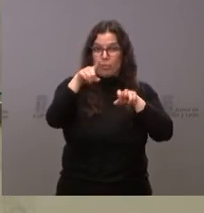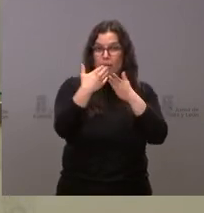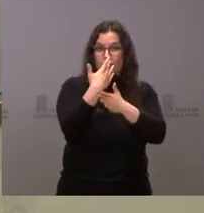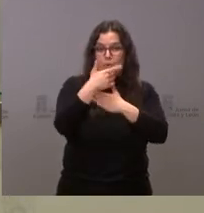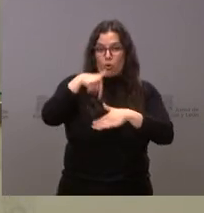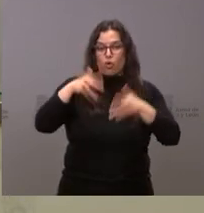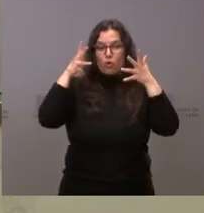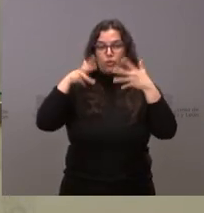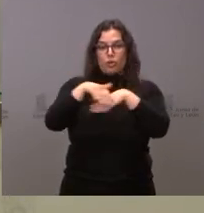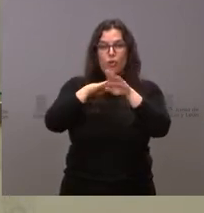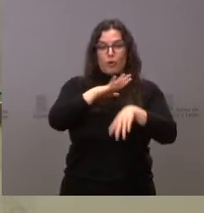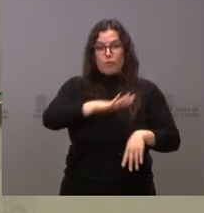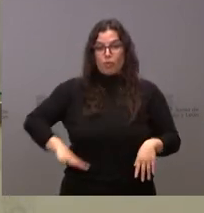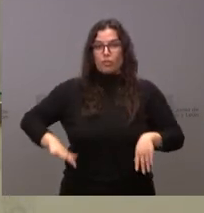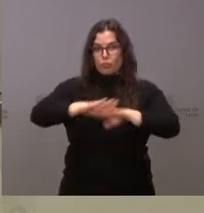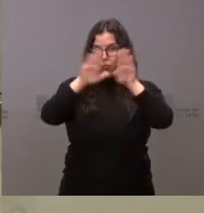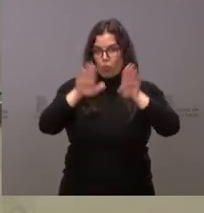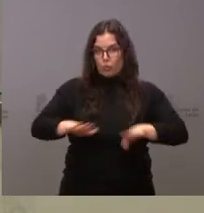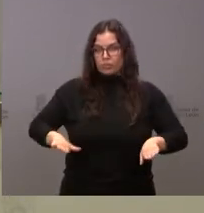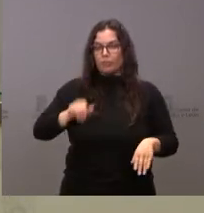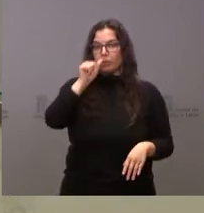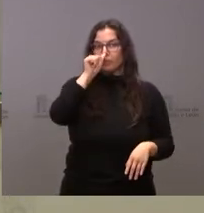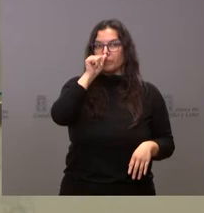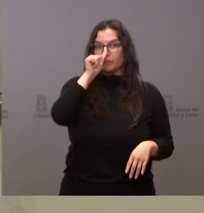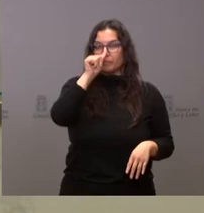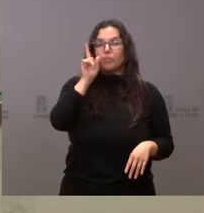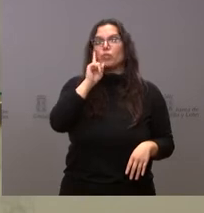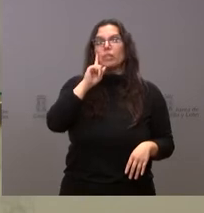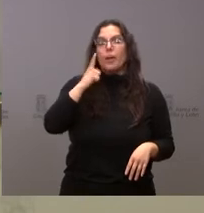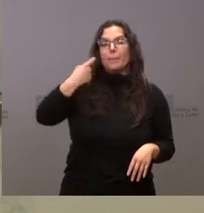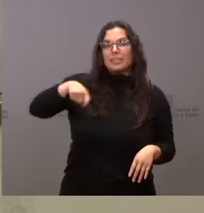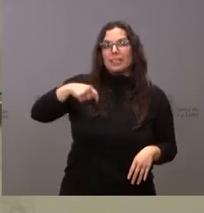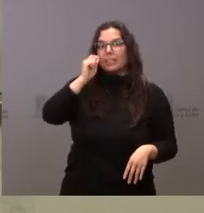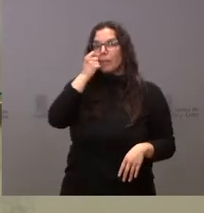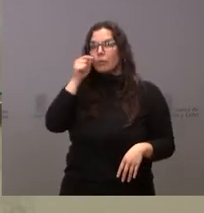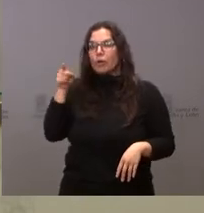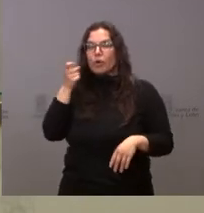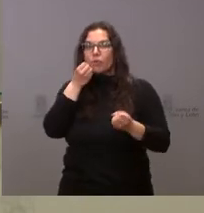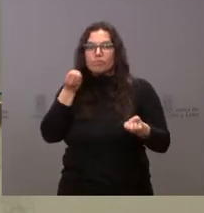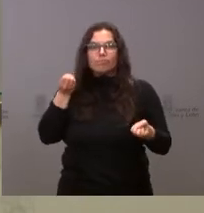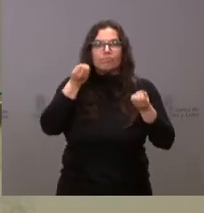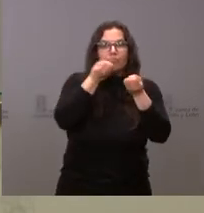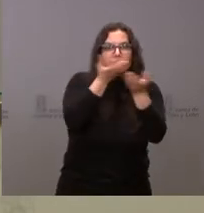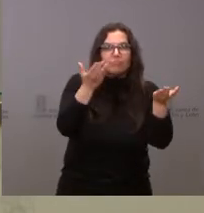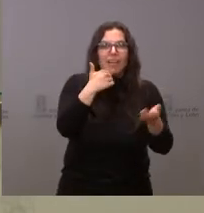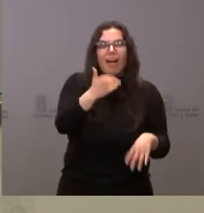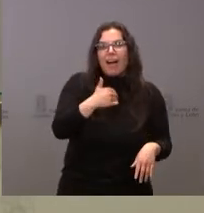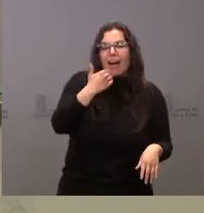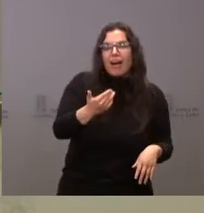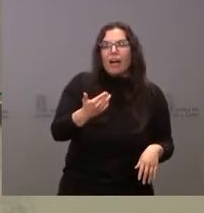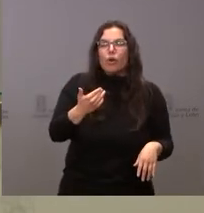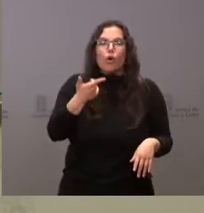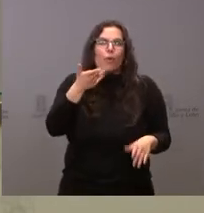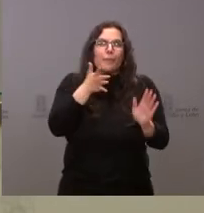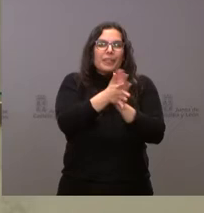el último consejo de gobierno del gobierno en funciones no sé si el presidente manuel coles ha lanzado algún mensaje si ha esbozado un